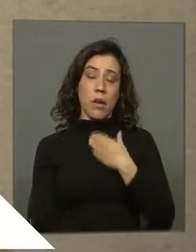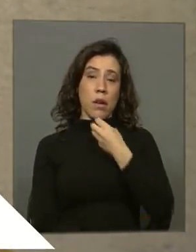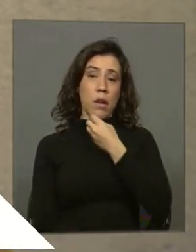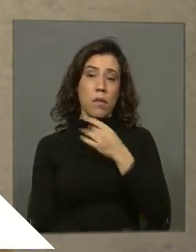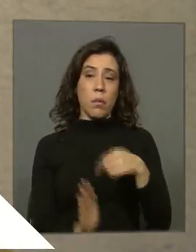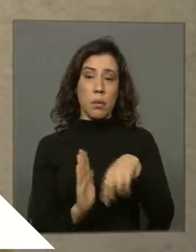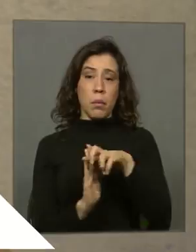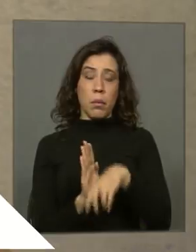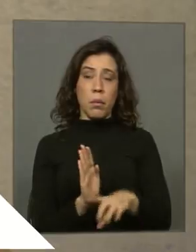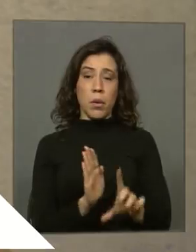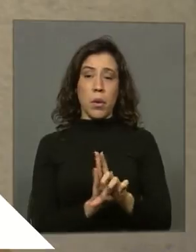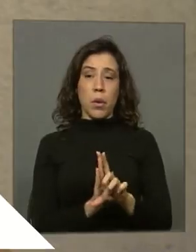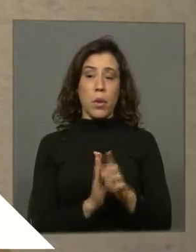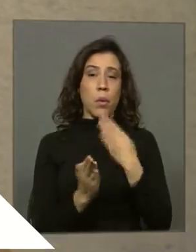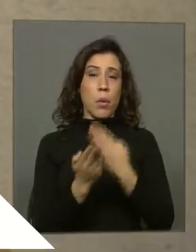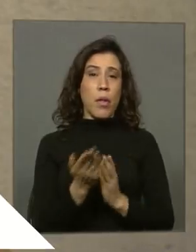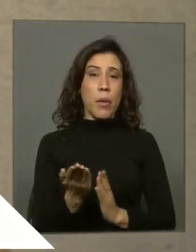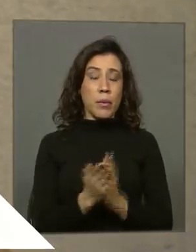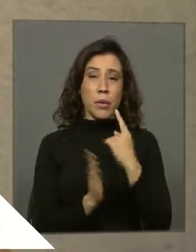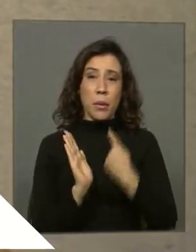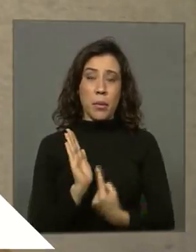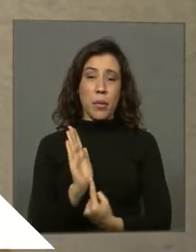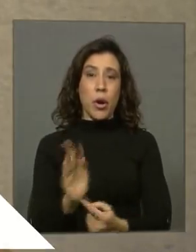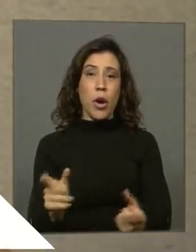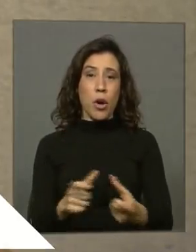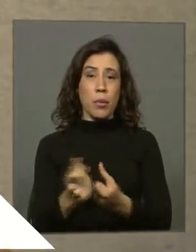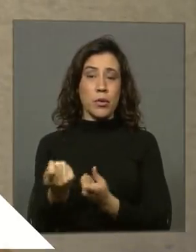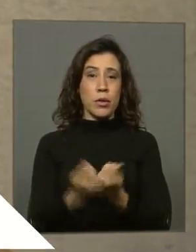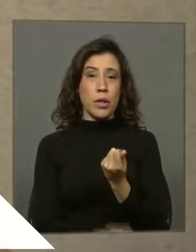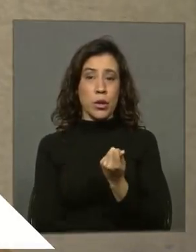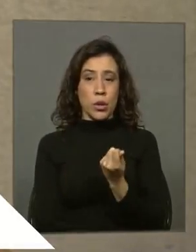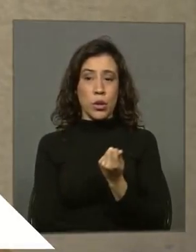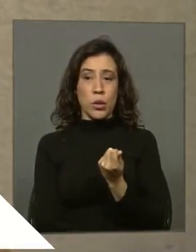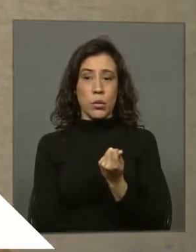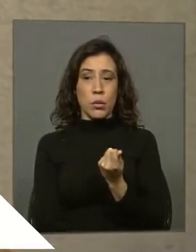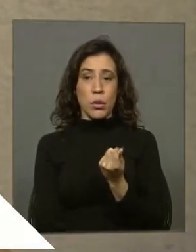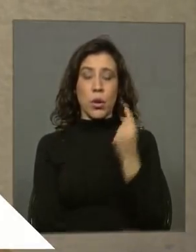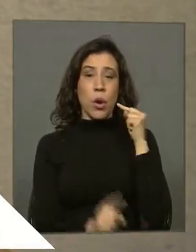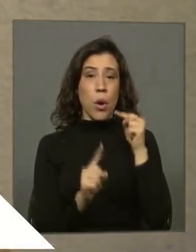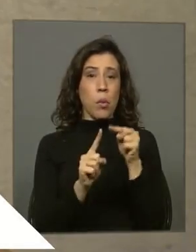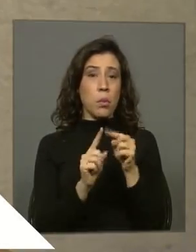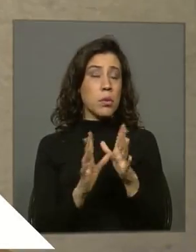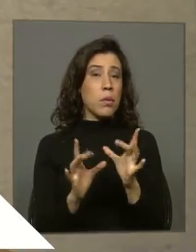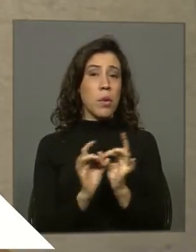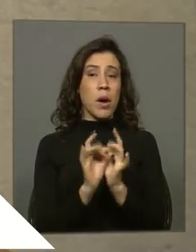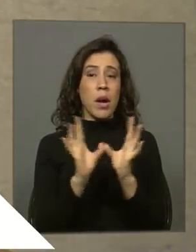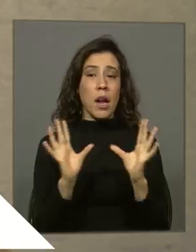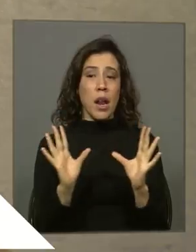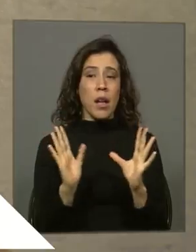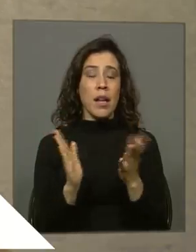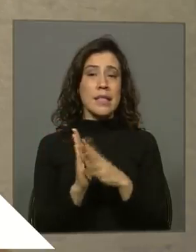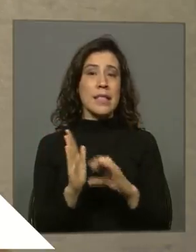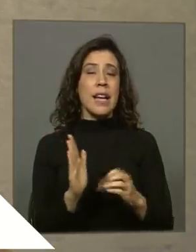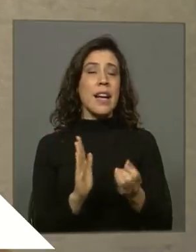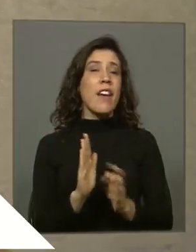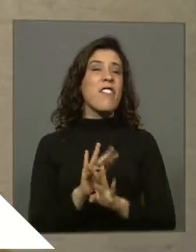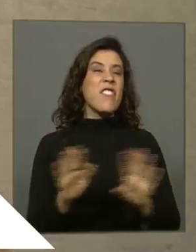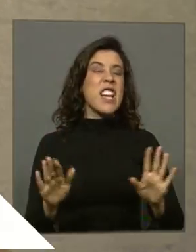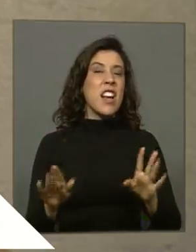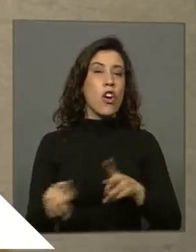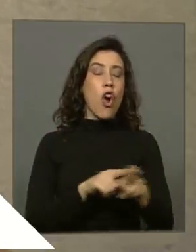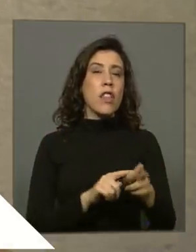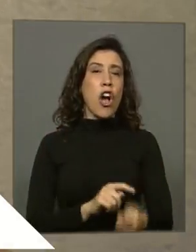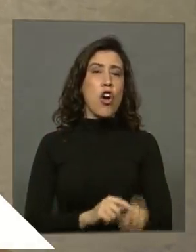el proyecto de ley cuando partió y fue presentado en la comisión de economía tenía un objetivo bastante claro que era eliminar los cobros indebidos